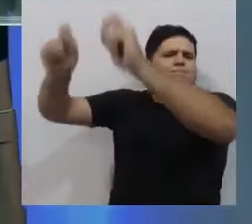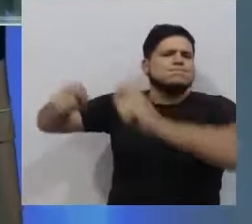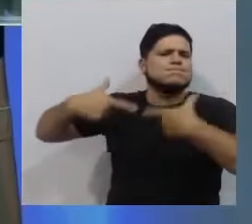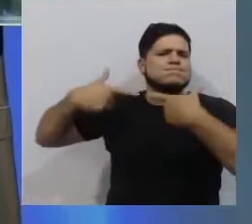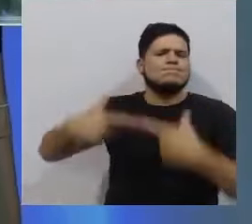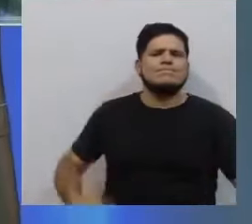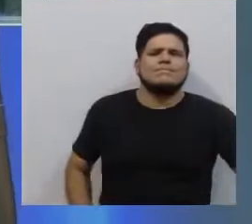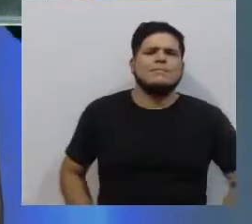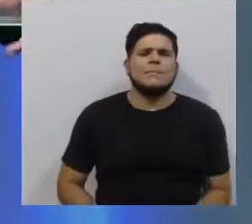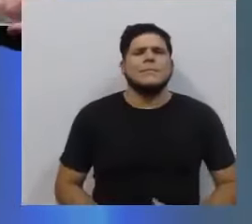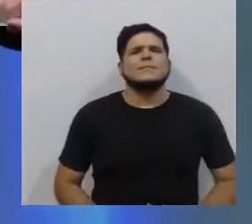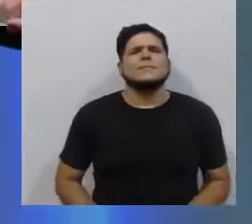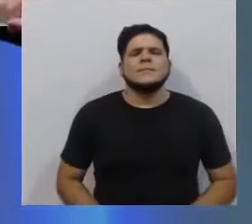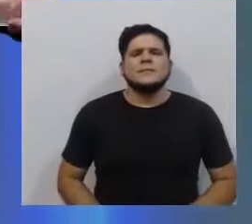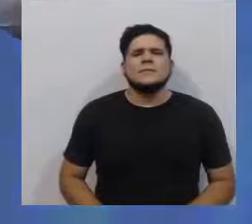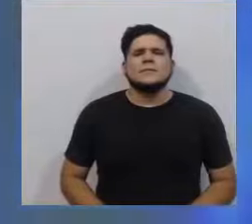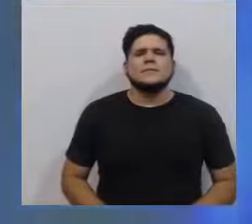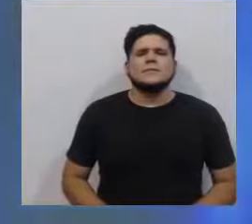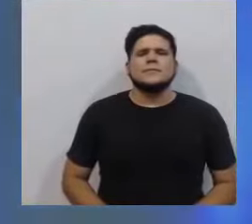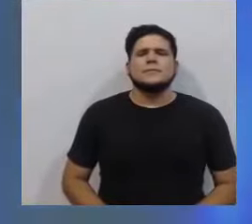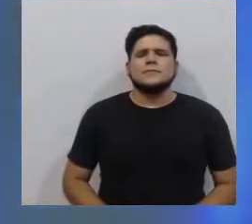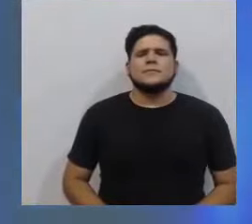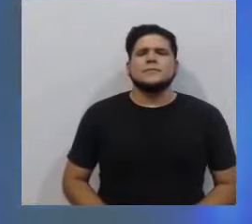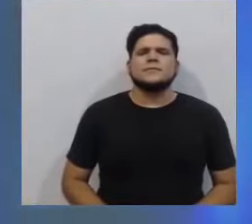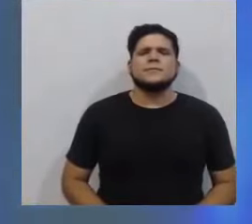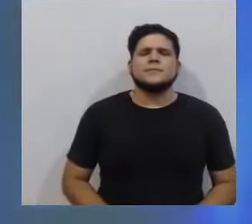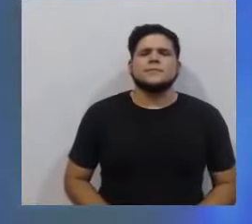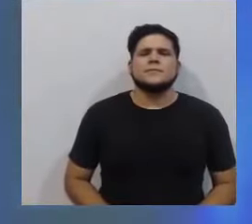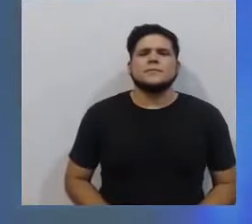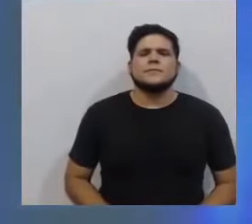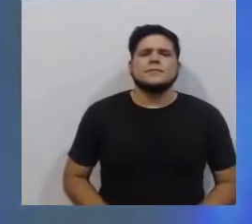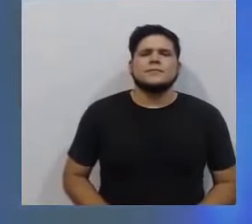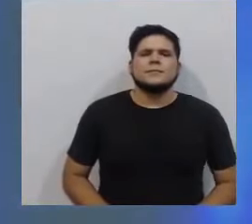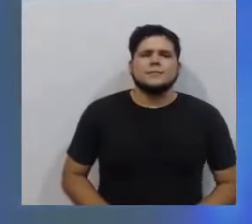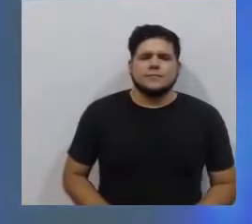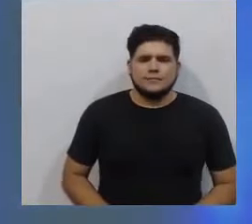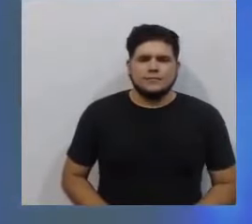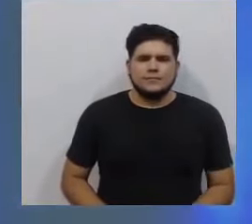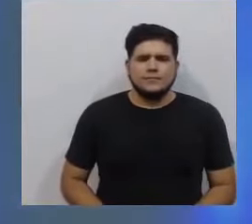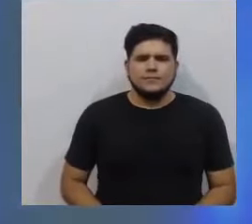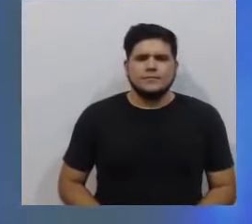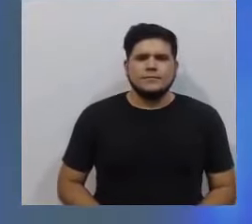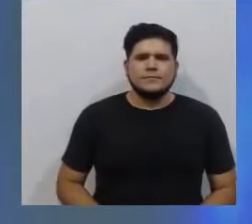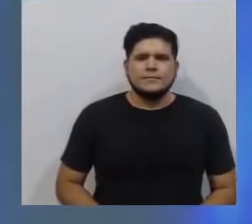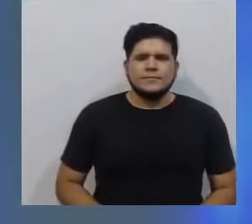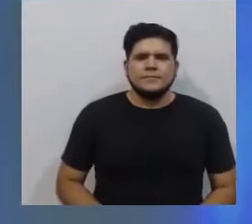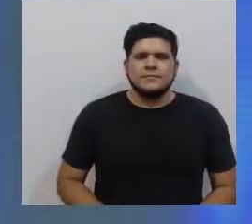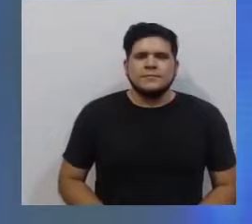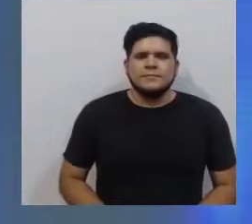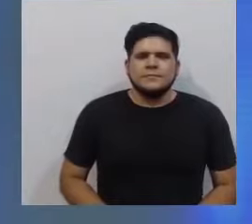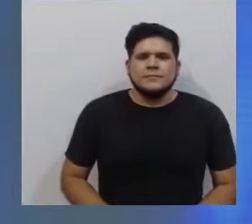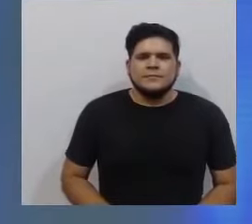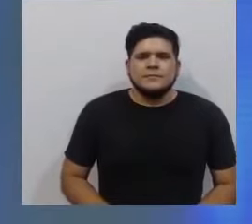en victoria no es así en el plano natural pero si en el plano espiritual y todos